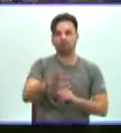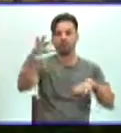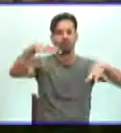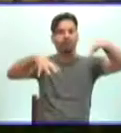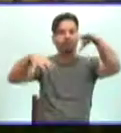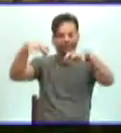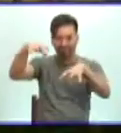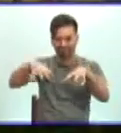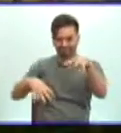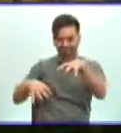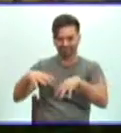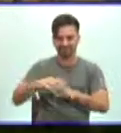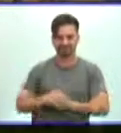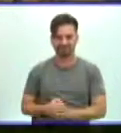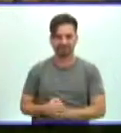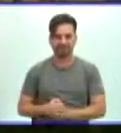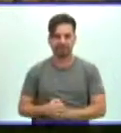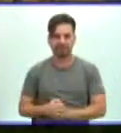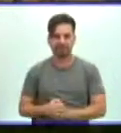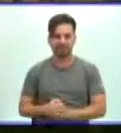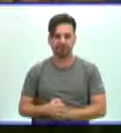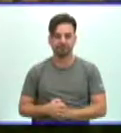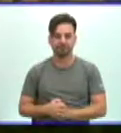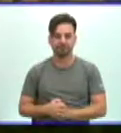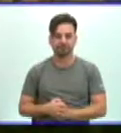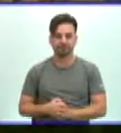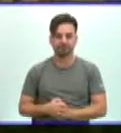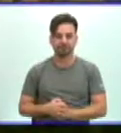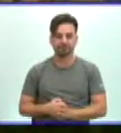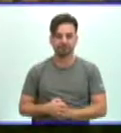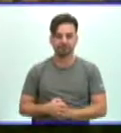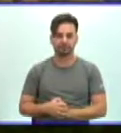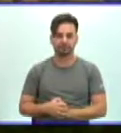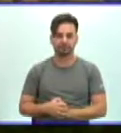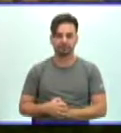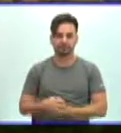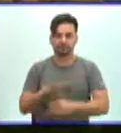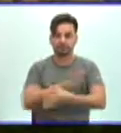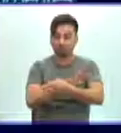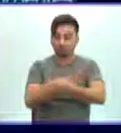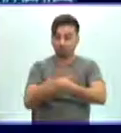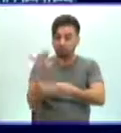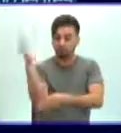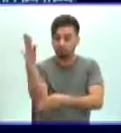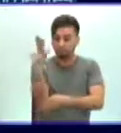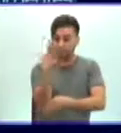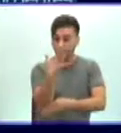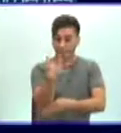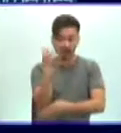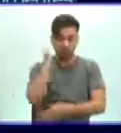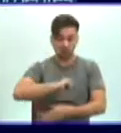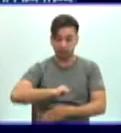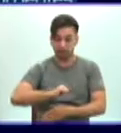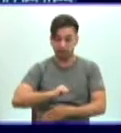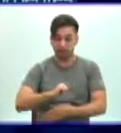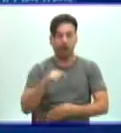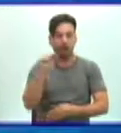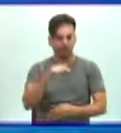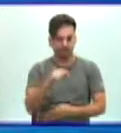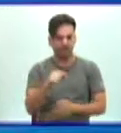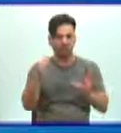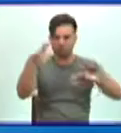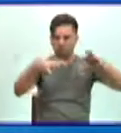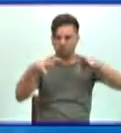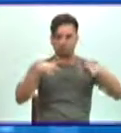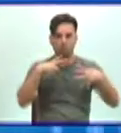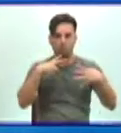la temperatura y humedad de un lugar. A mayor vegetación, mayor humedad. La continentalidad